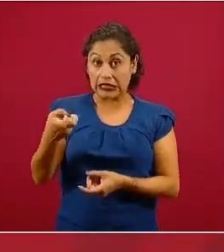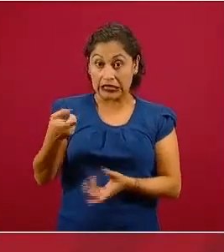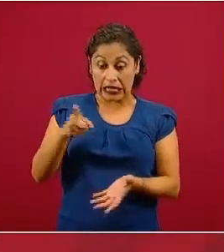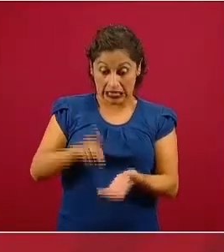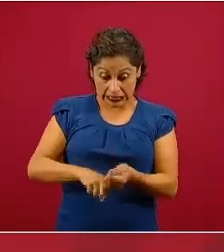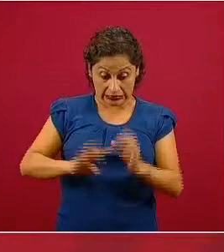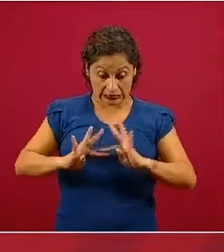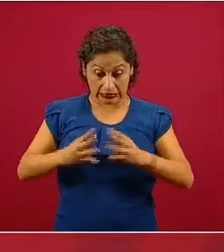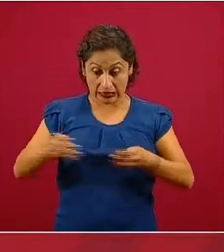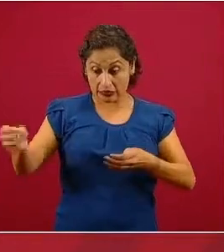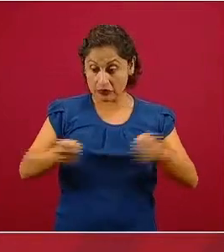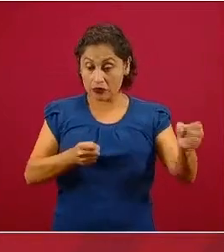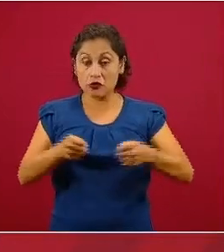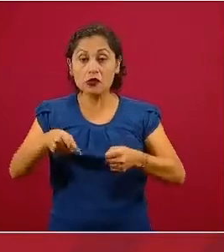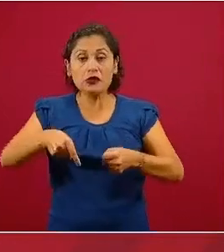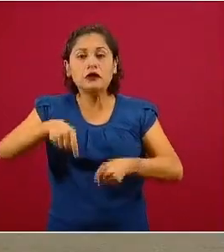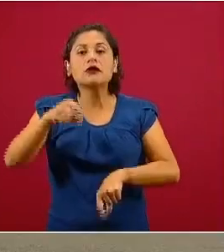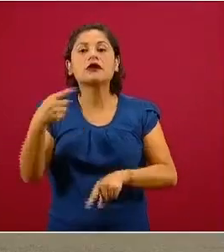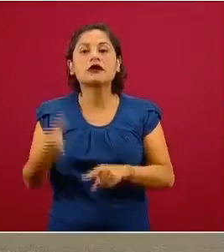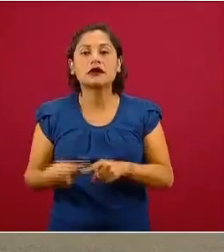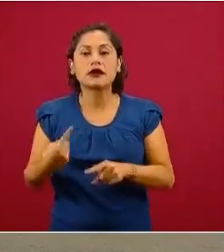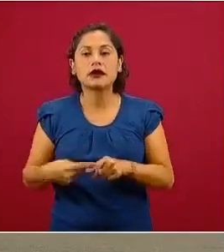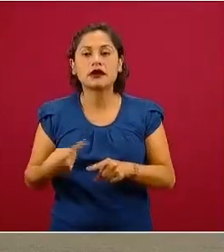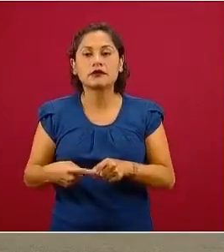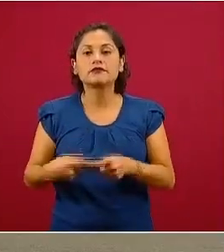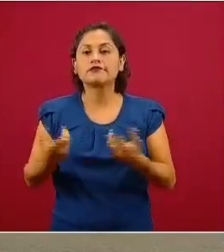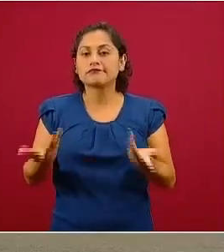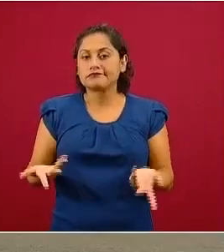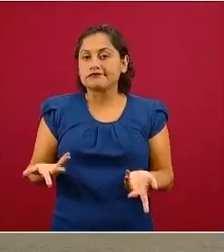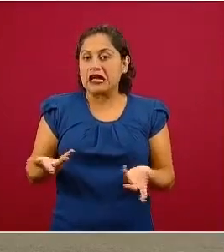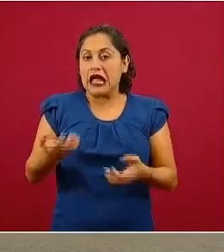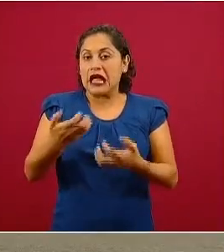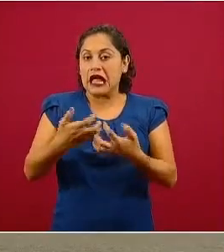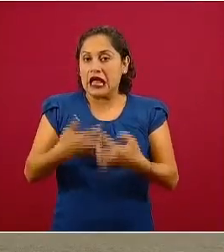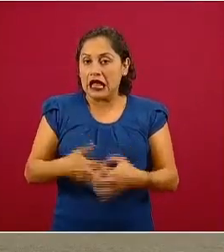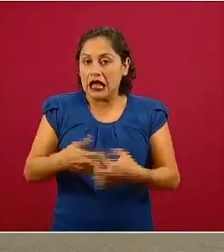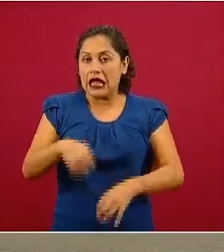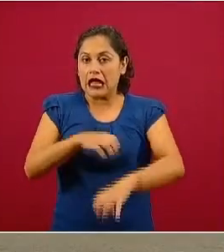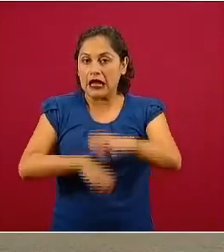composición de este consejo era la representación de la industria